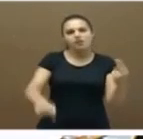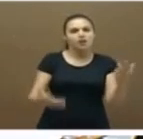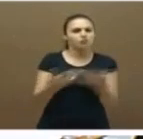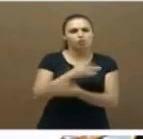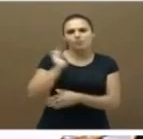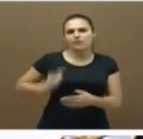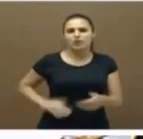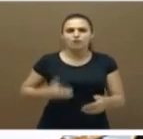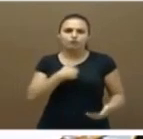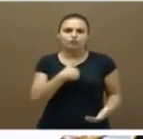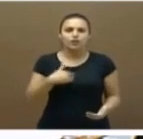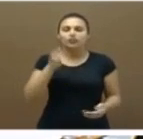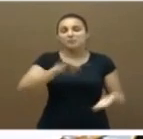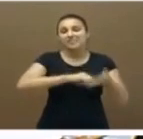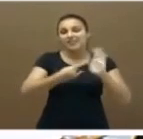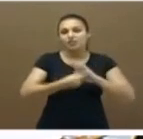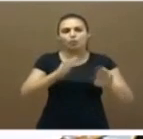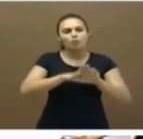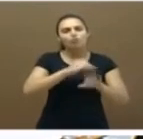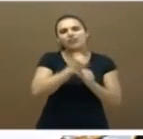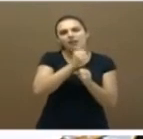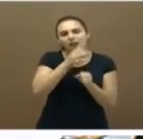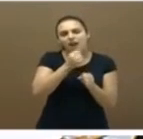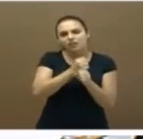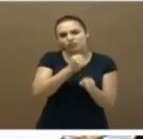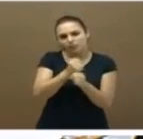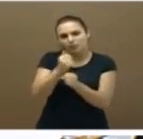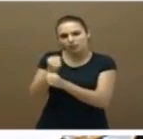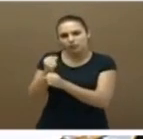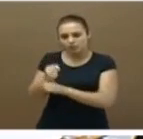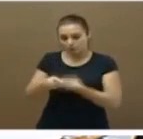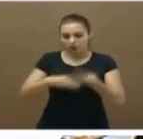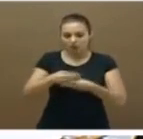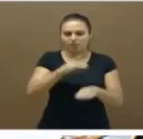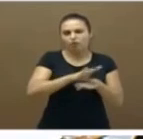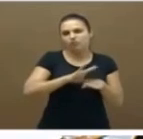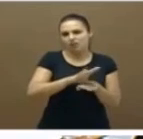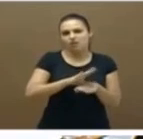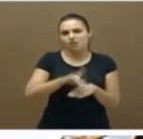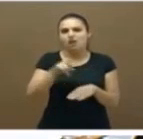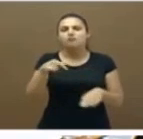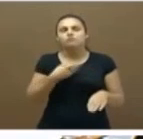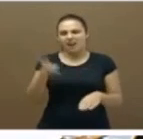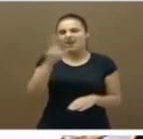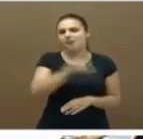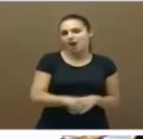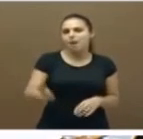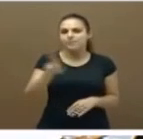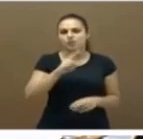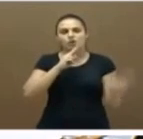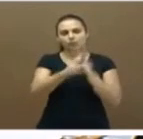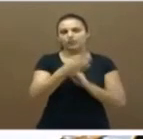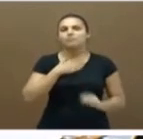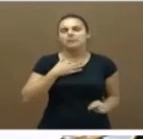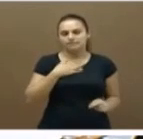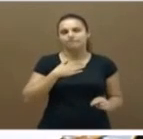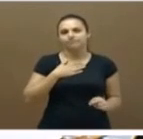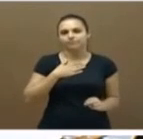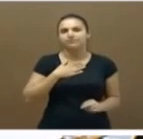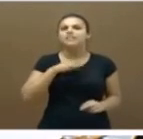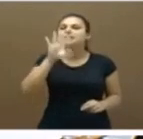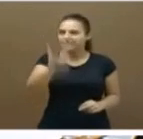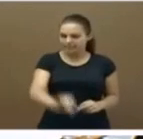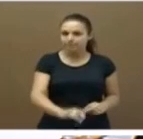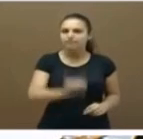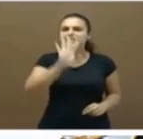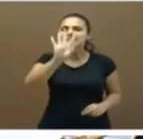a los funcionarios y a los técnicos por todo el trabajo que se ha llevado a cabo desde la Consejería. Le reitero mi respuesta a su pregunta. Sí y